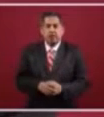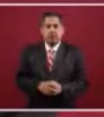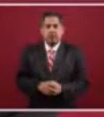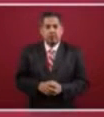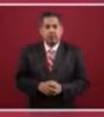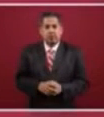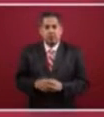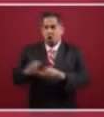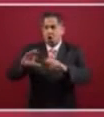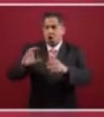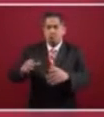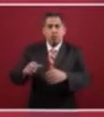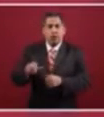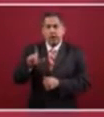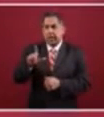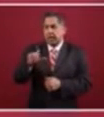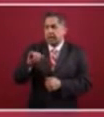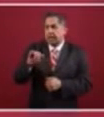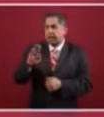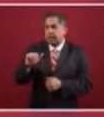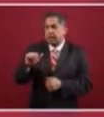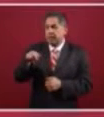la cordada libanesa